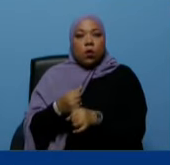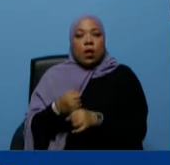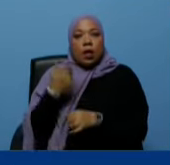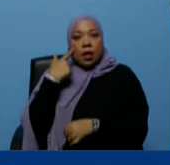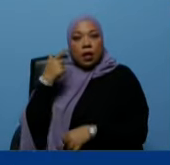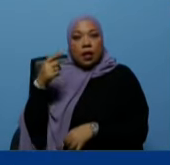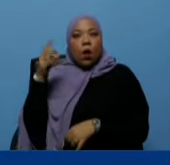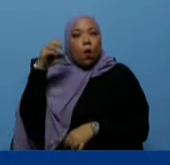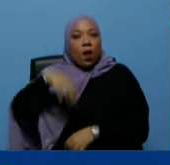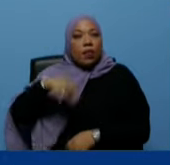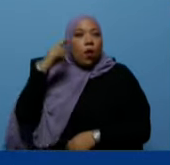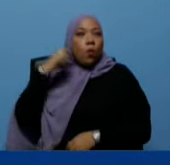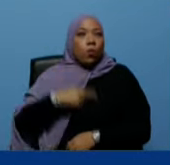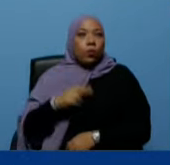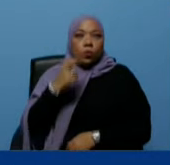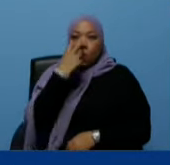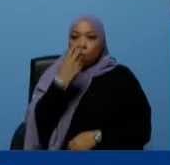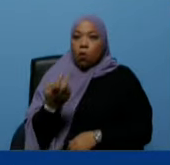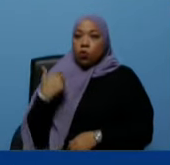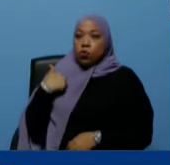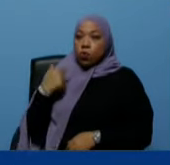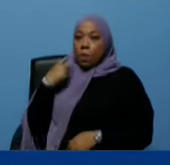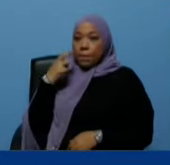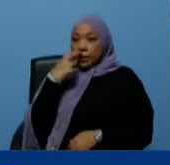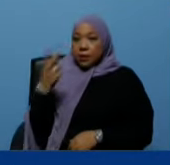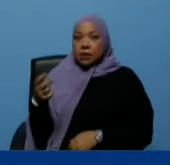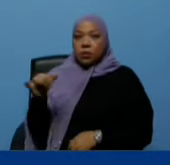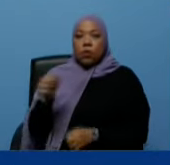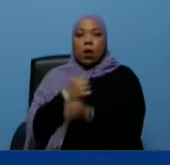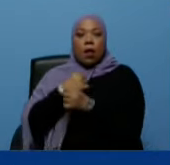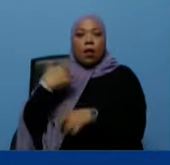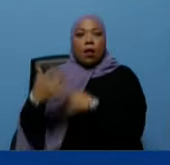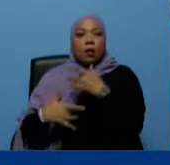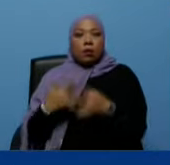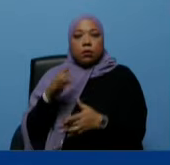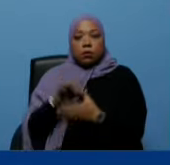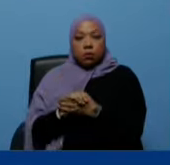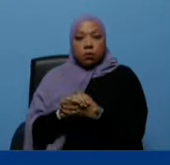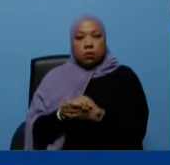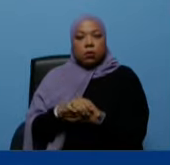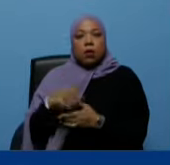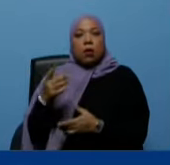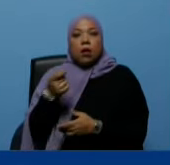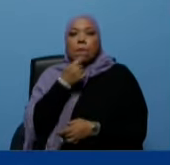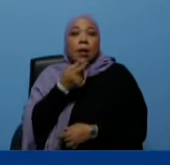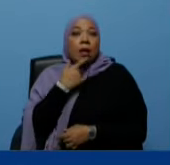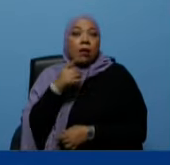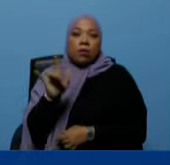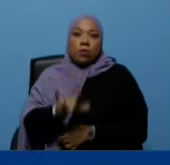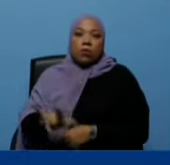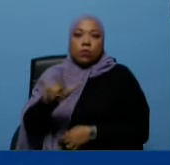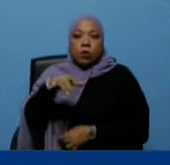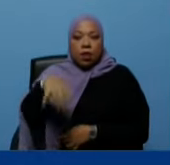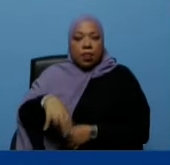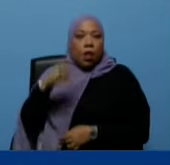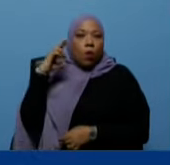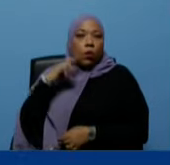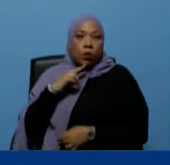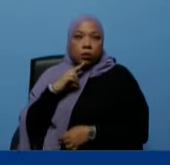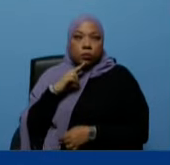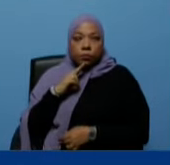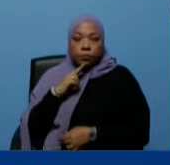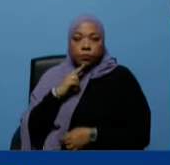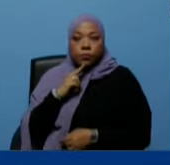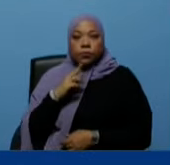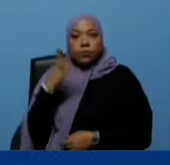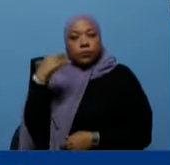Félix. Pronto nos vemos por allá. Amo a San Félix, amo a Ciudad Bolívar, amo al Estado Bolívar. Y